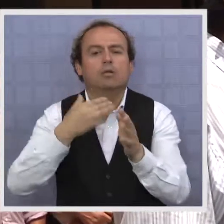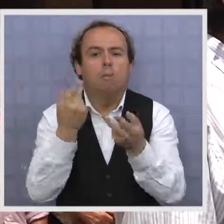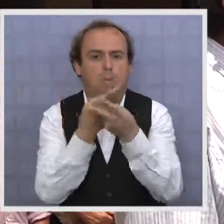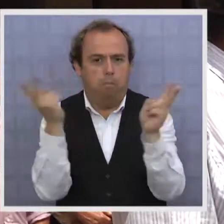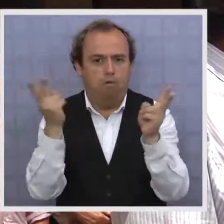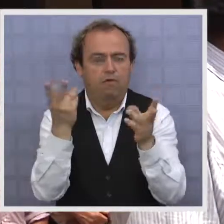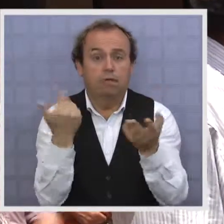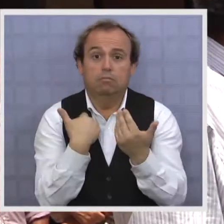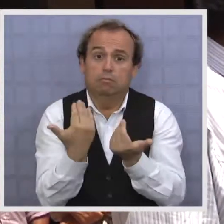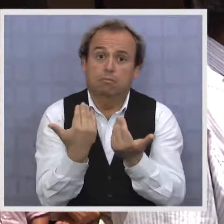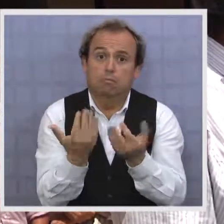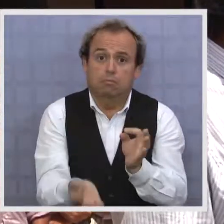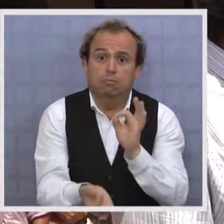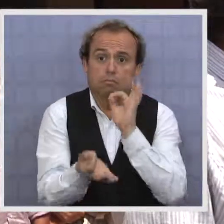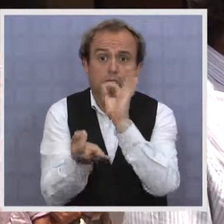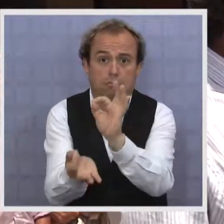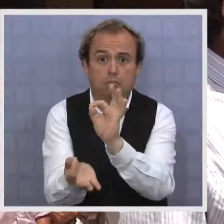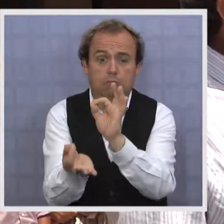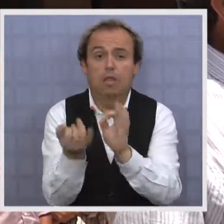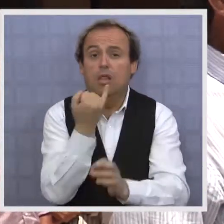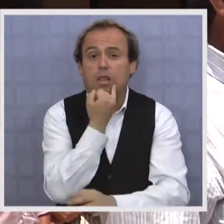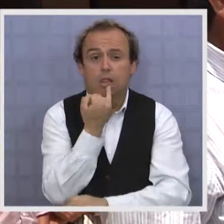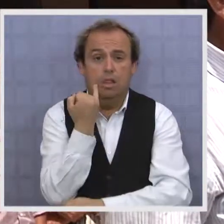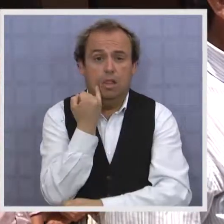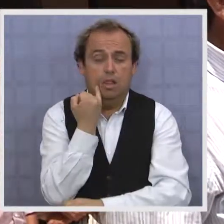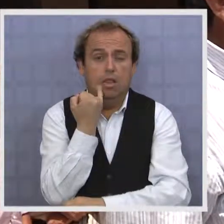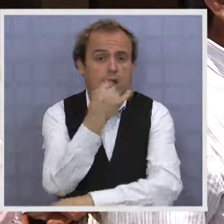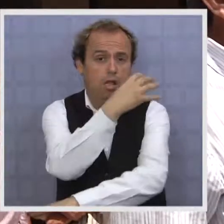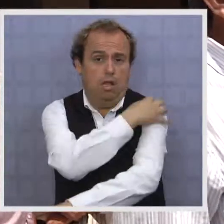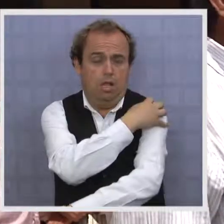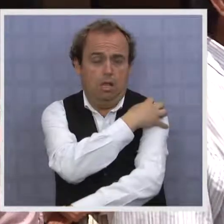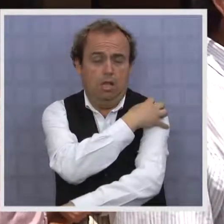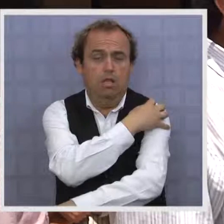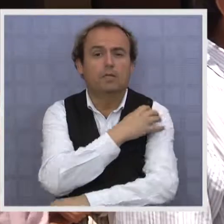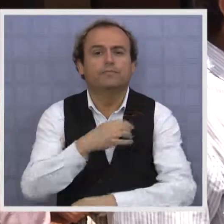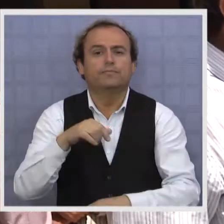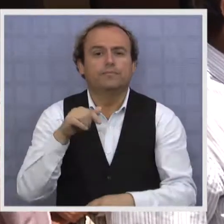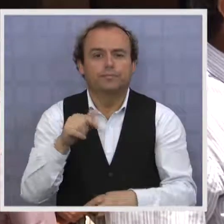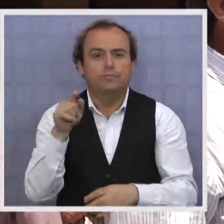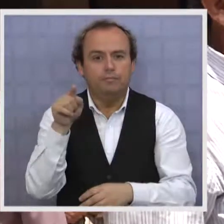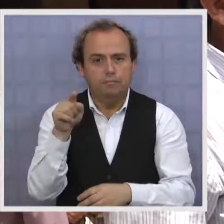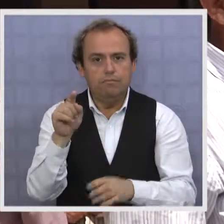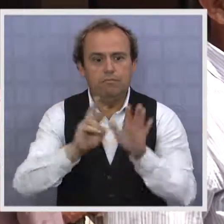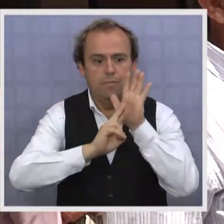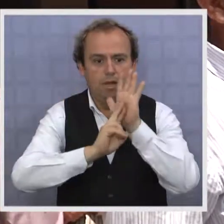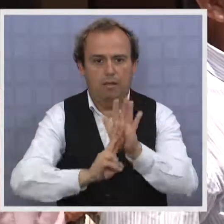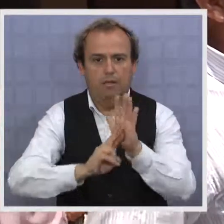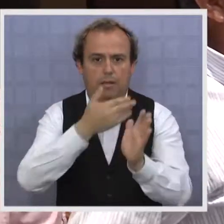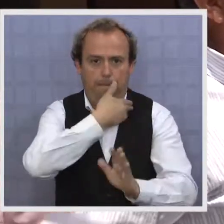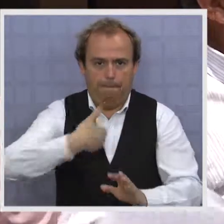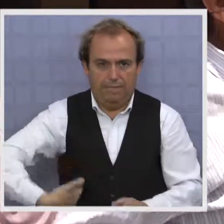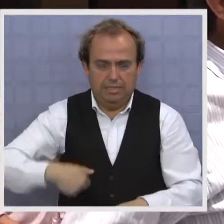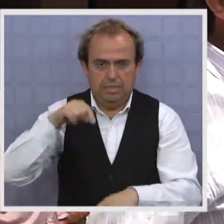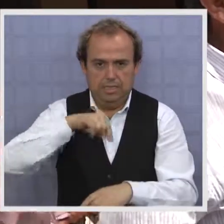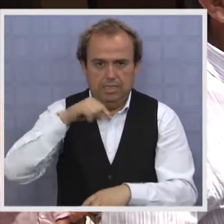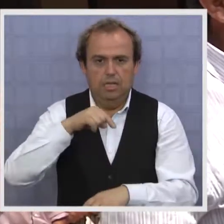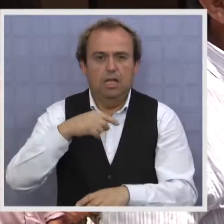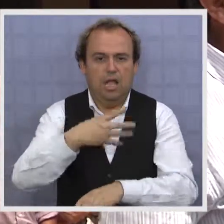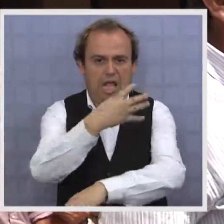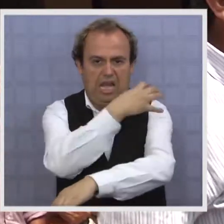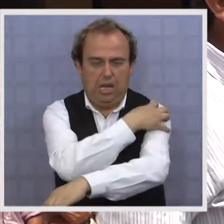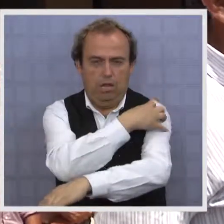Entonces nosotros esperamos, ¿cierto?, entregar este petitorio a la intendenta regional, ¿cierto?, porque a través de ella, que ella es la representante directa del presidente de la República en la